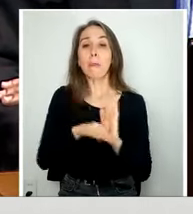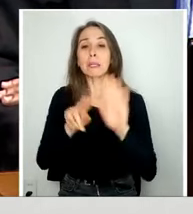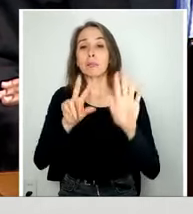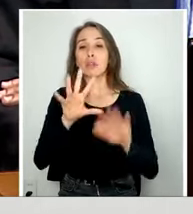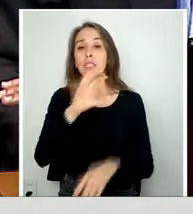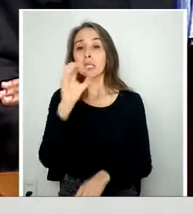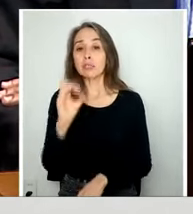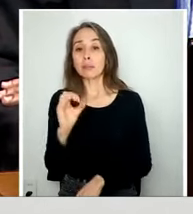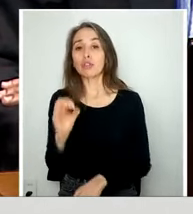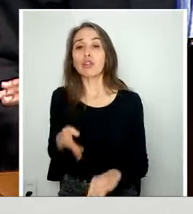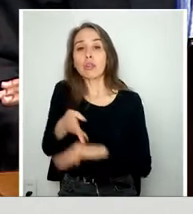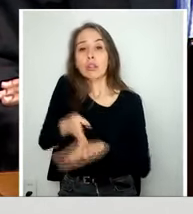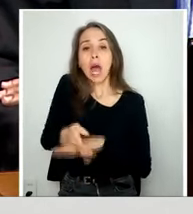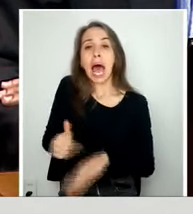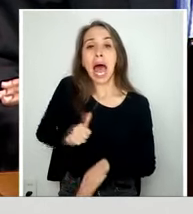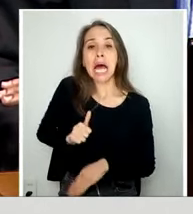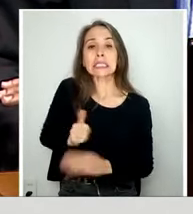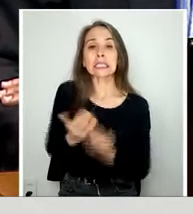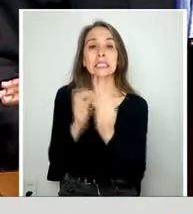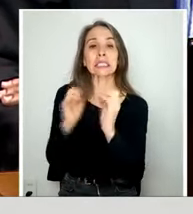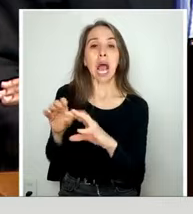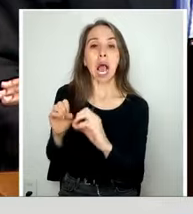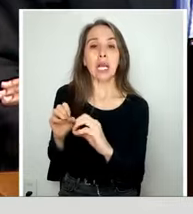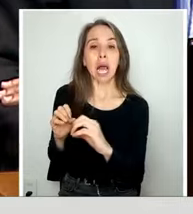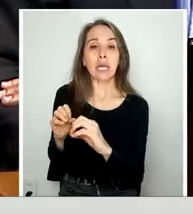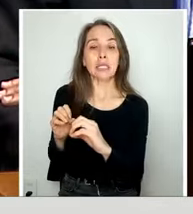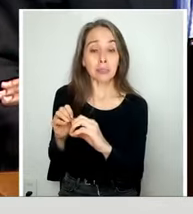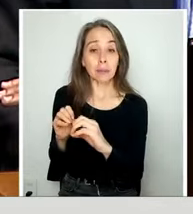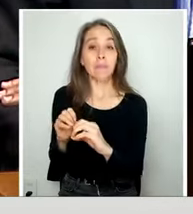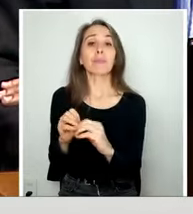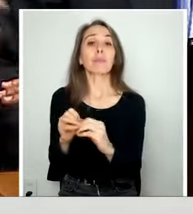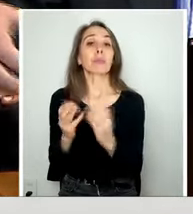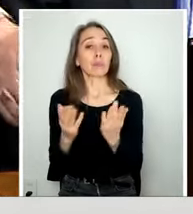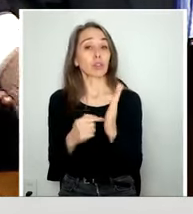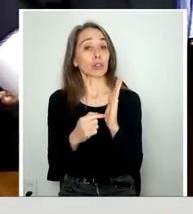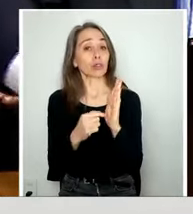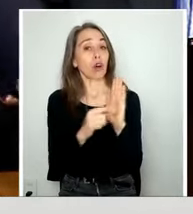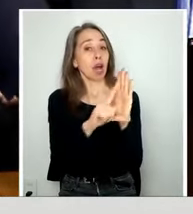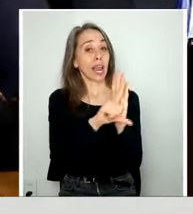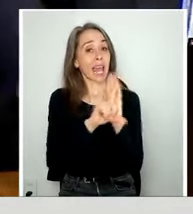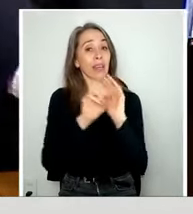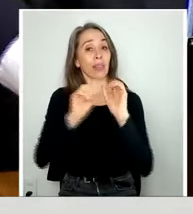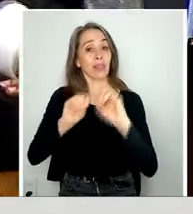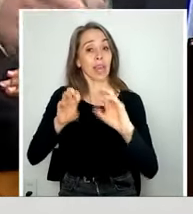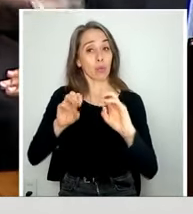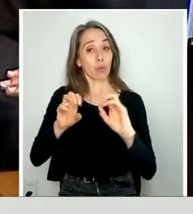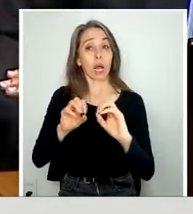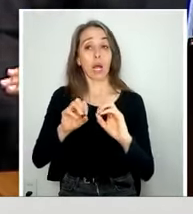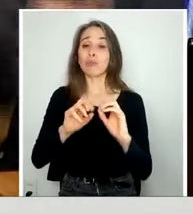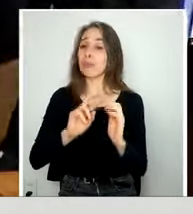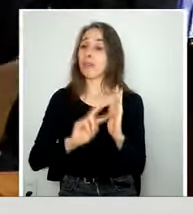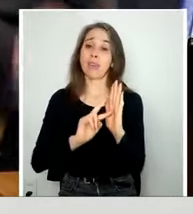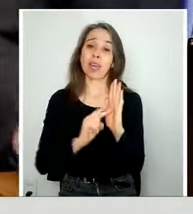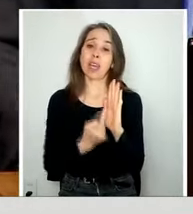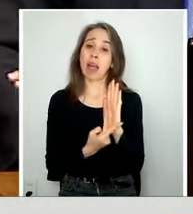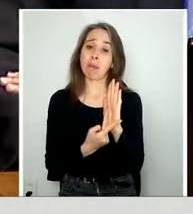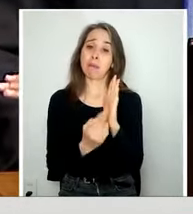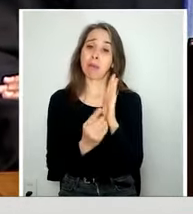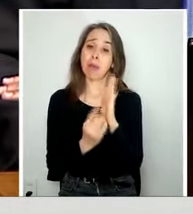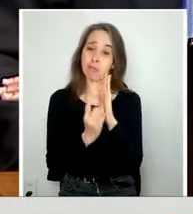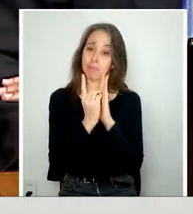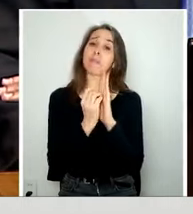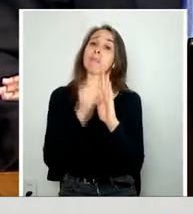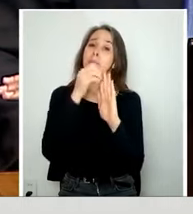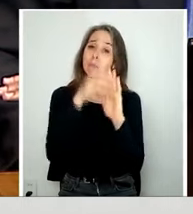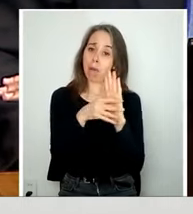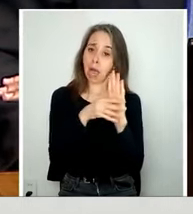asistencia es imperativo que nuestras leyes educativas evolucionen para reflejar la importancia del deporte